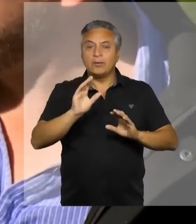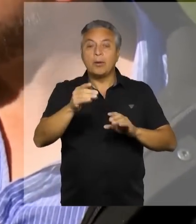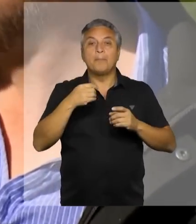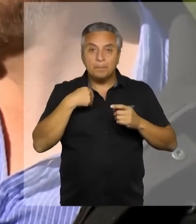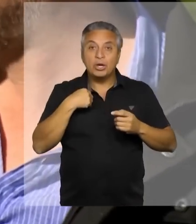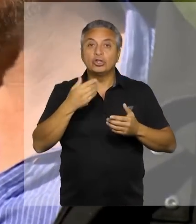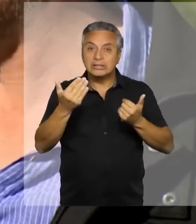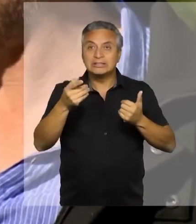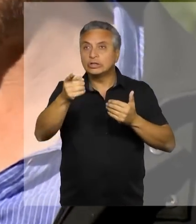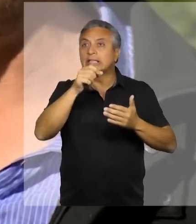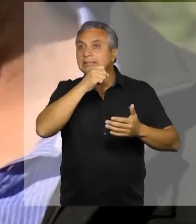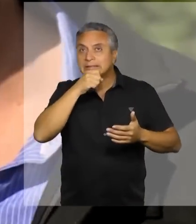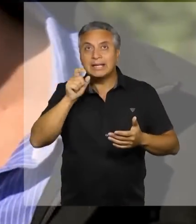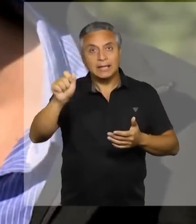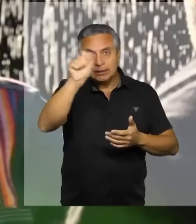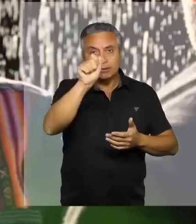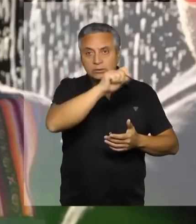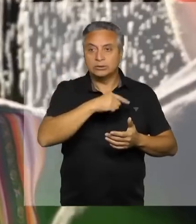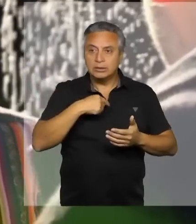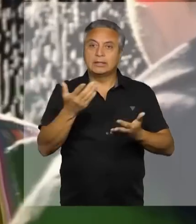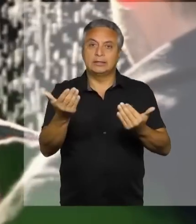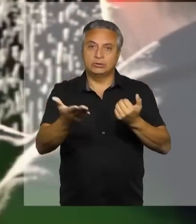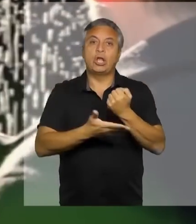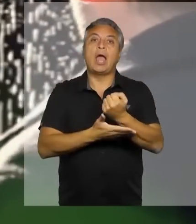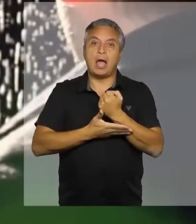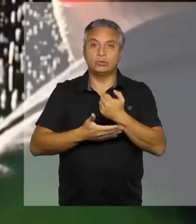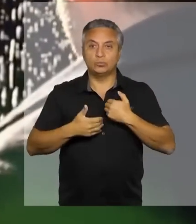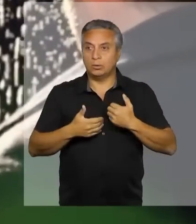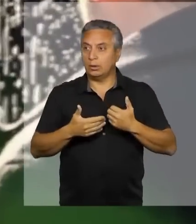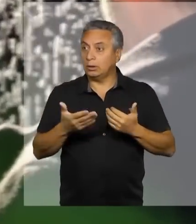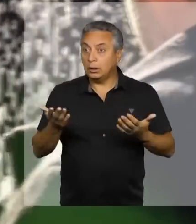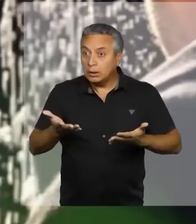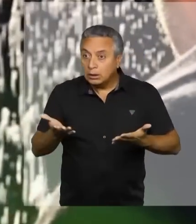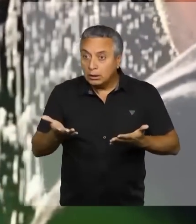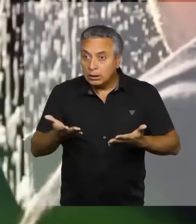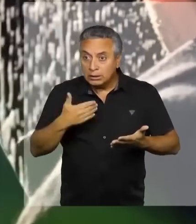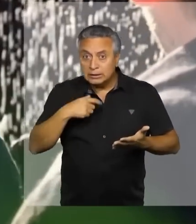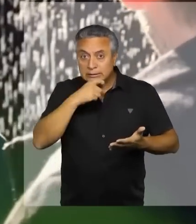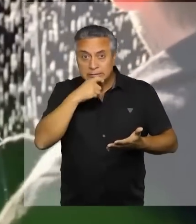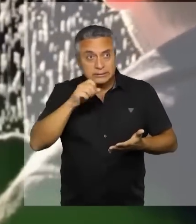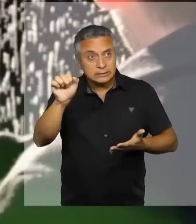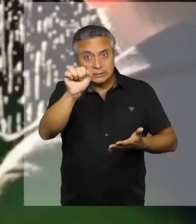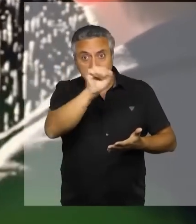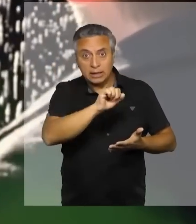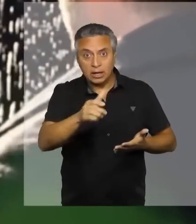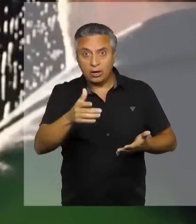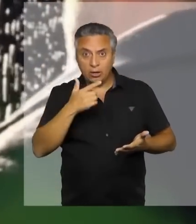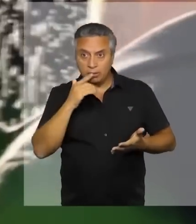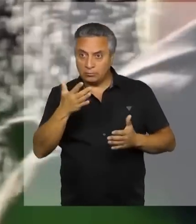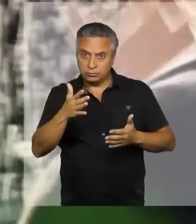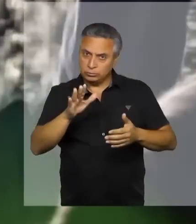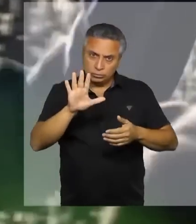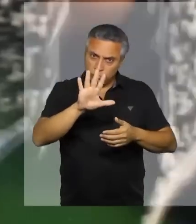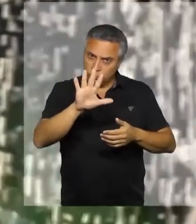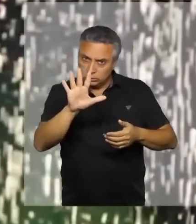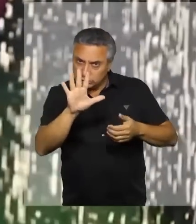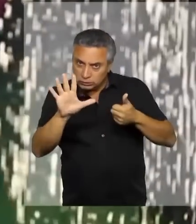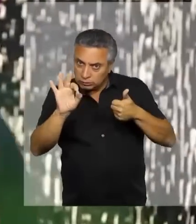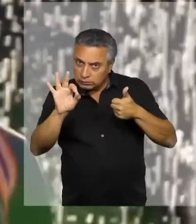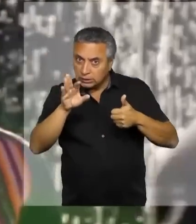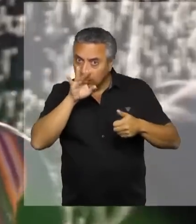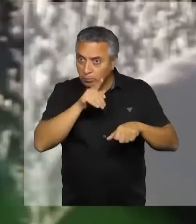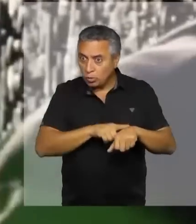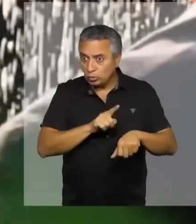que seque el food track porque necesito que me ayude. ¿A su madre que lo seque? Uh-huh. Es que necesito unos 55, 60 minutos. ¿Por qué le he puesto una mezcla con